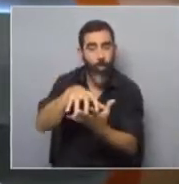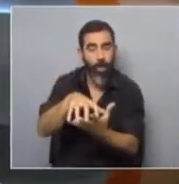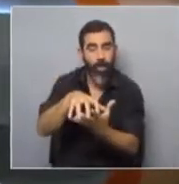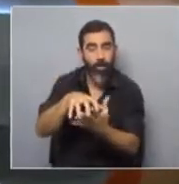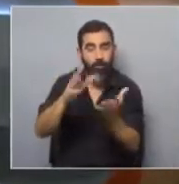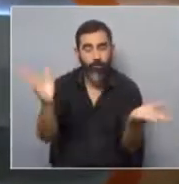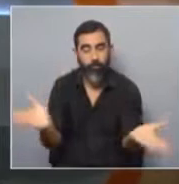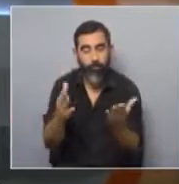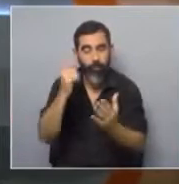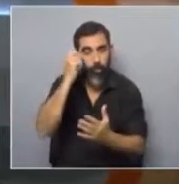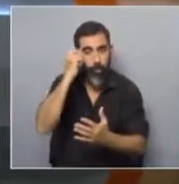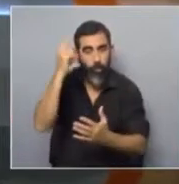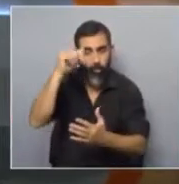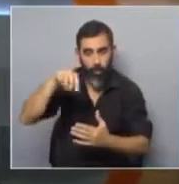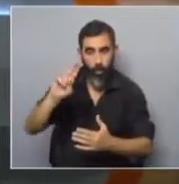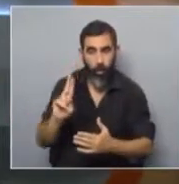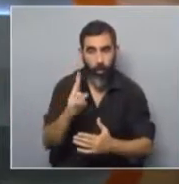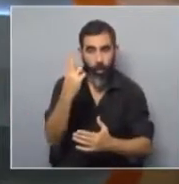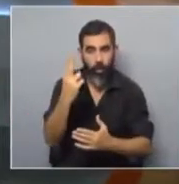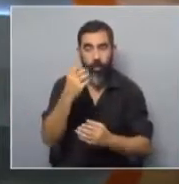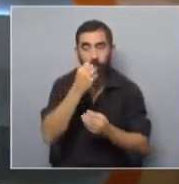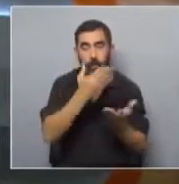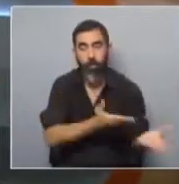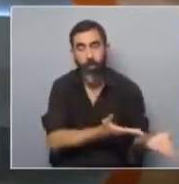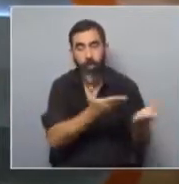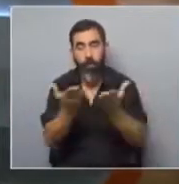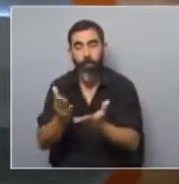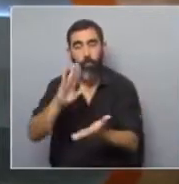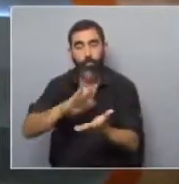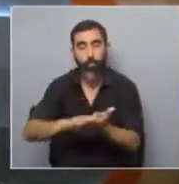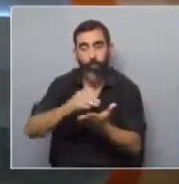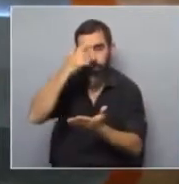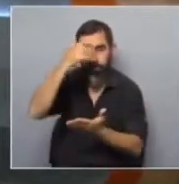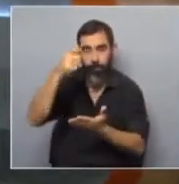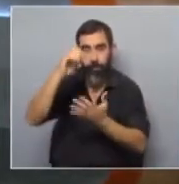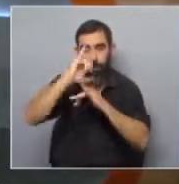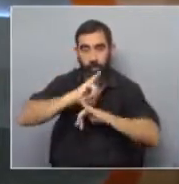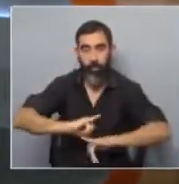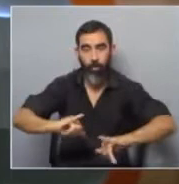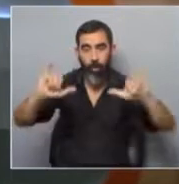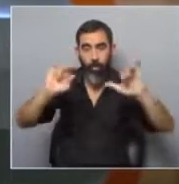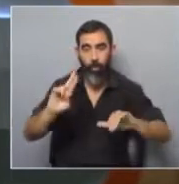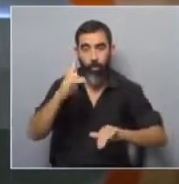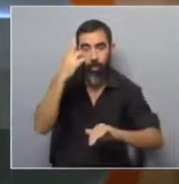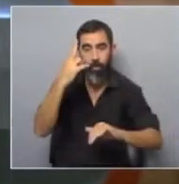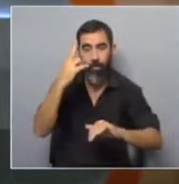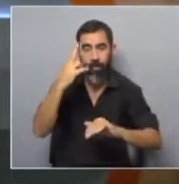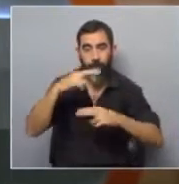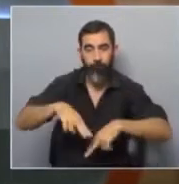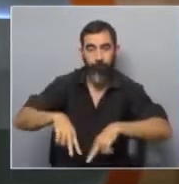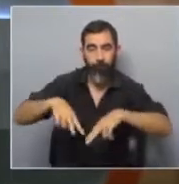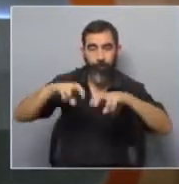de generación de conocimiento de Uruguay. Bienvenidas y bienvenidos a Sobre Ciencia, divulgando el Uruguay de